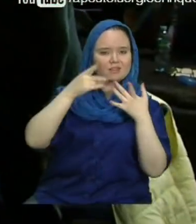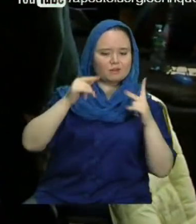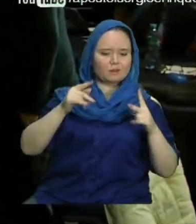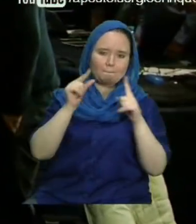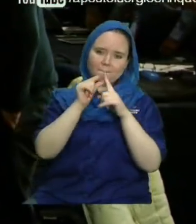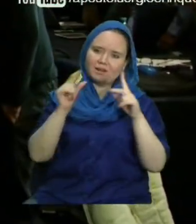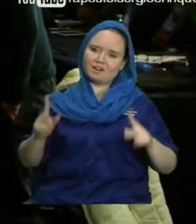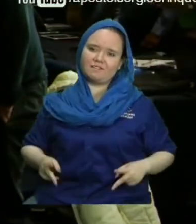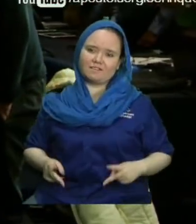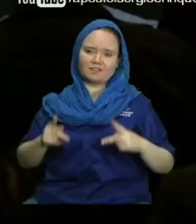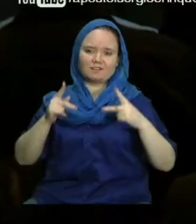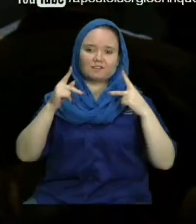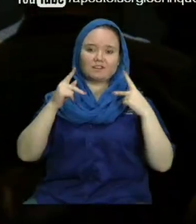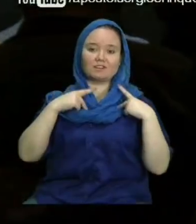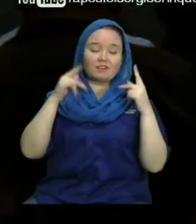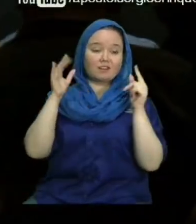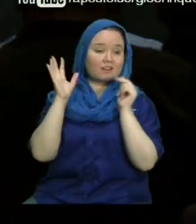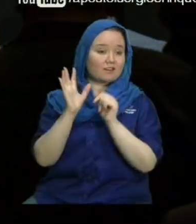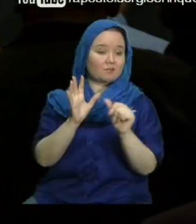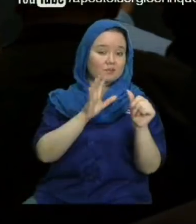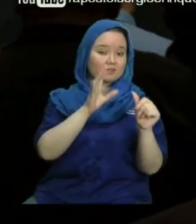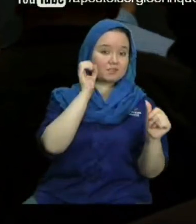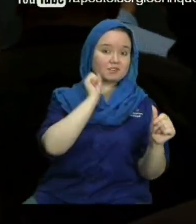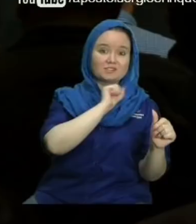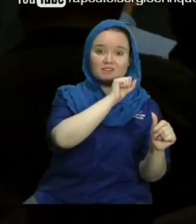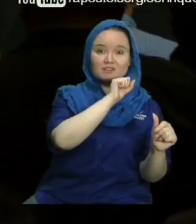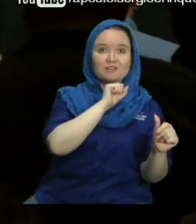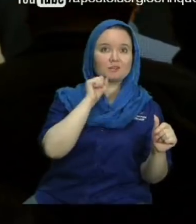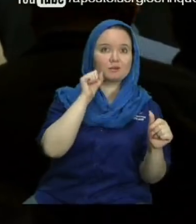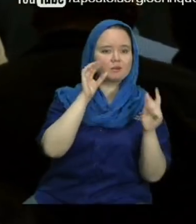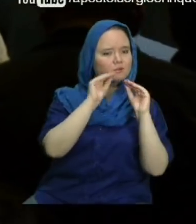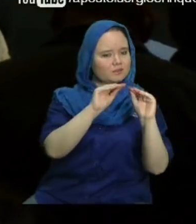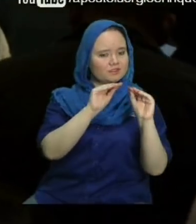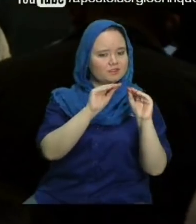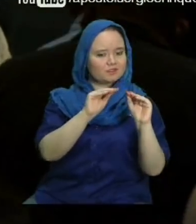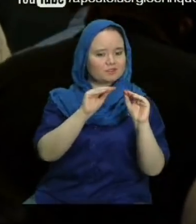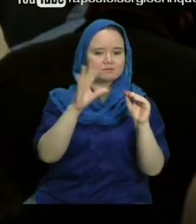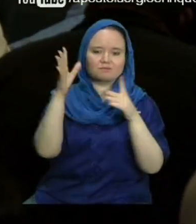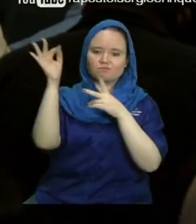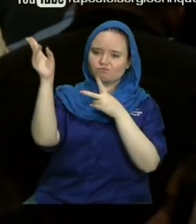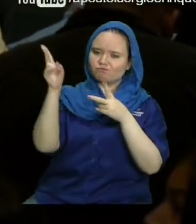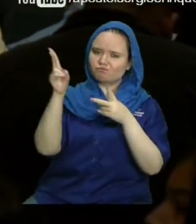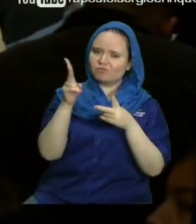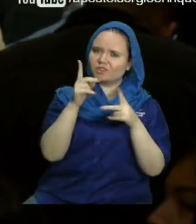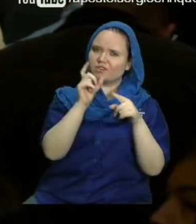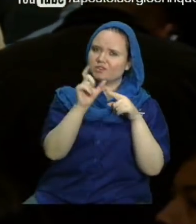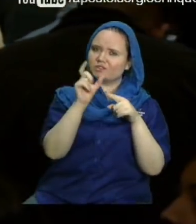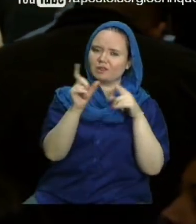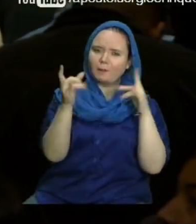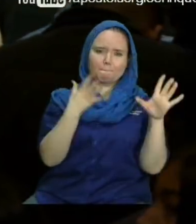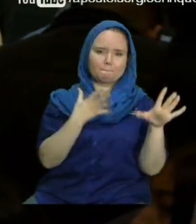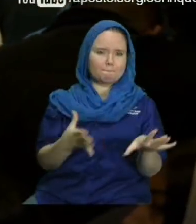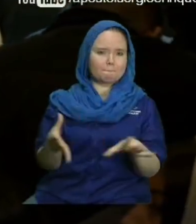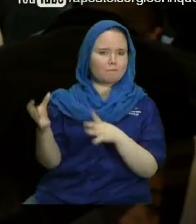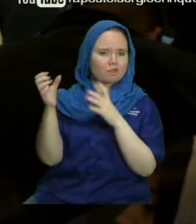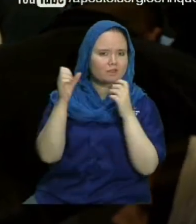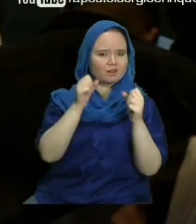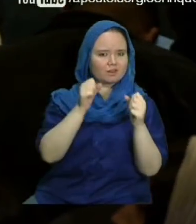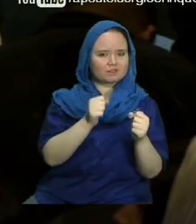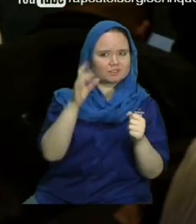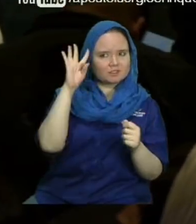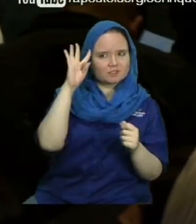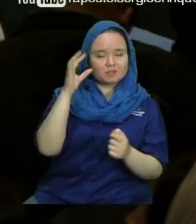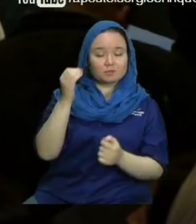la bendición al apóstol Sergio para enseñarnos. Pero vienen cosas poderosas porque somos esa